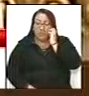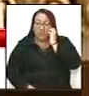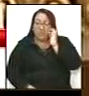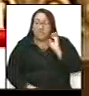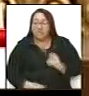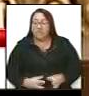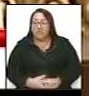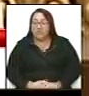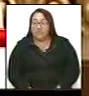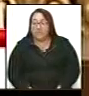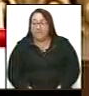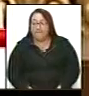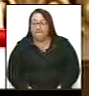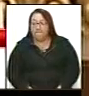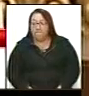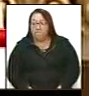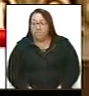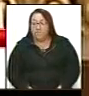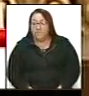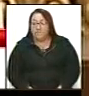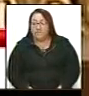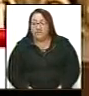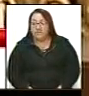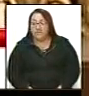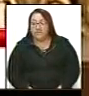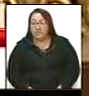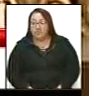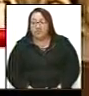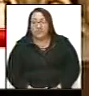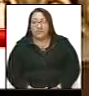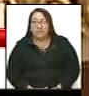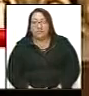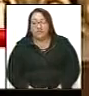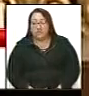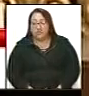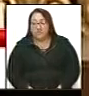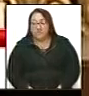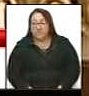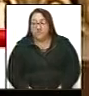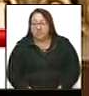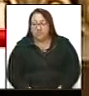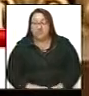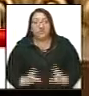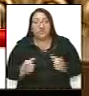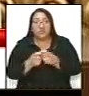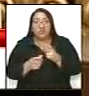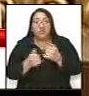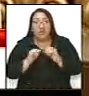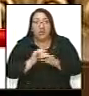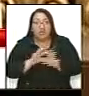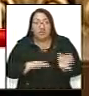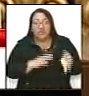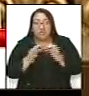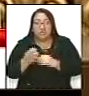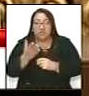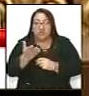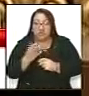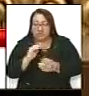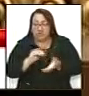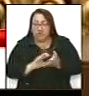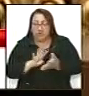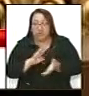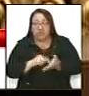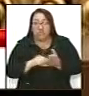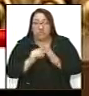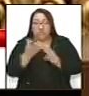Entonces, ¿en pedido? No, tenemos pedido. Ok. Si no hay ningún congresista en sección informes, pasamos al punto 4,